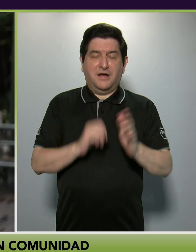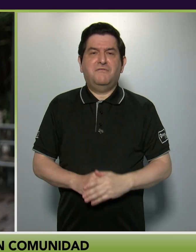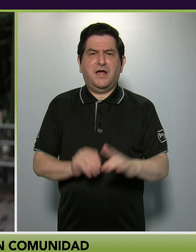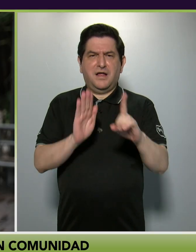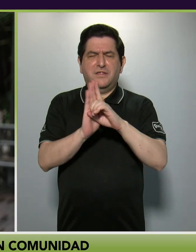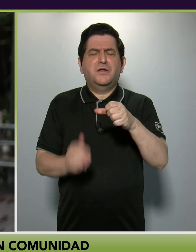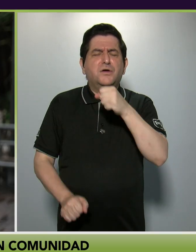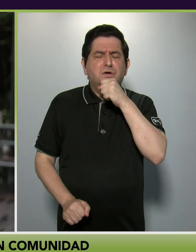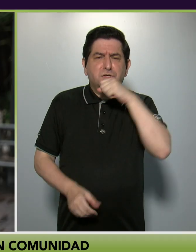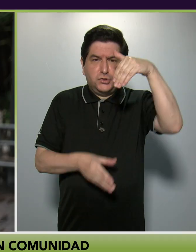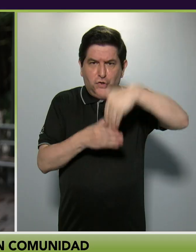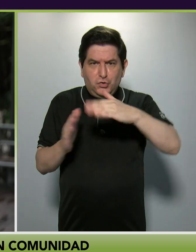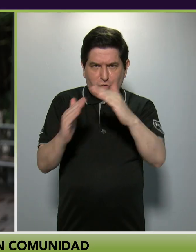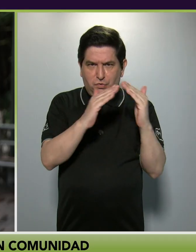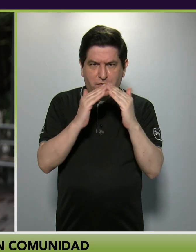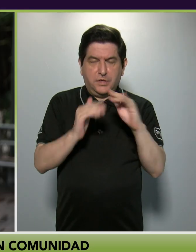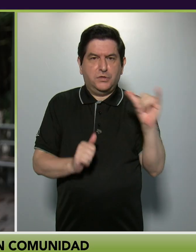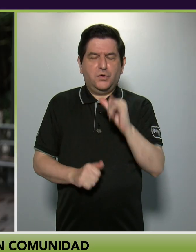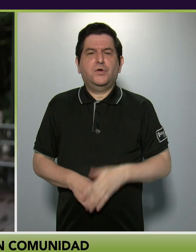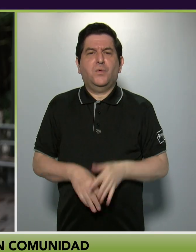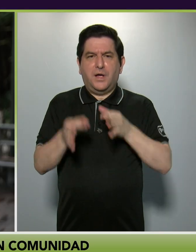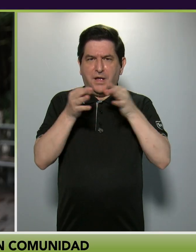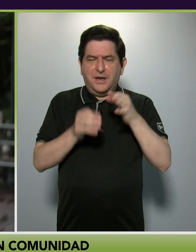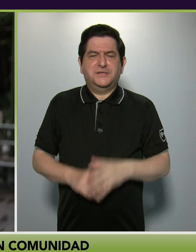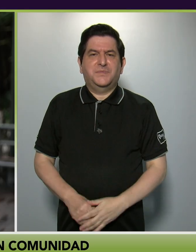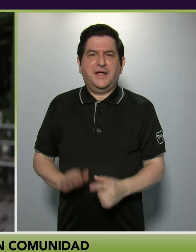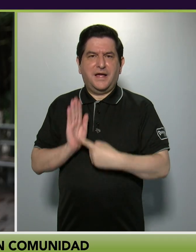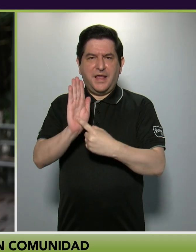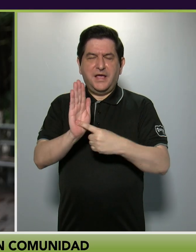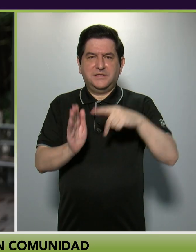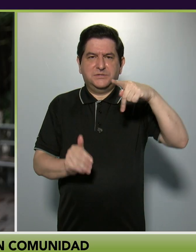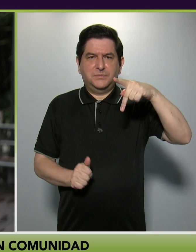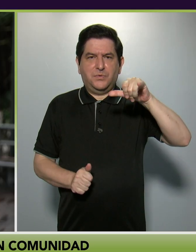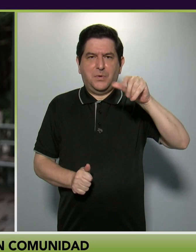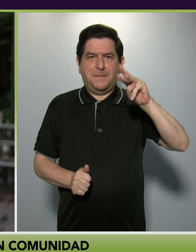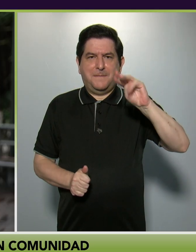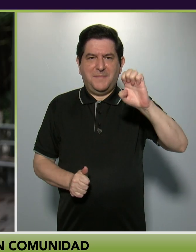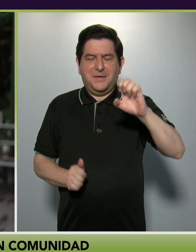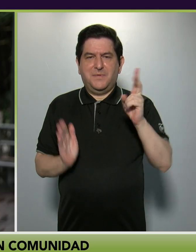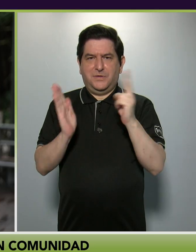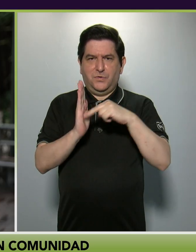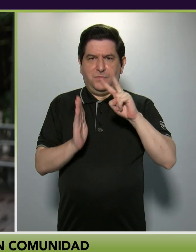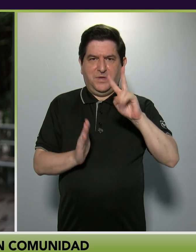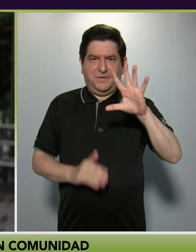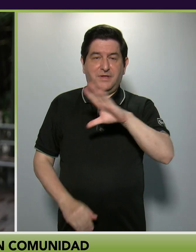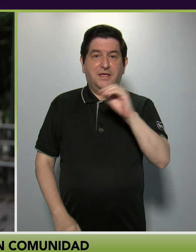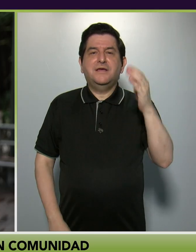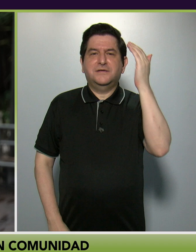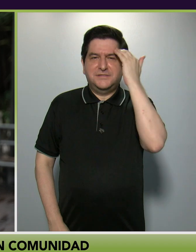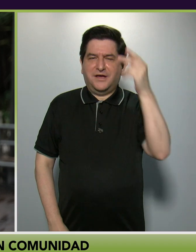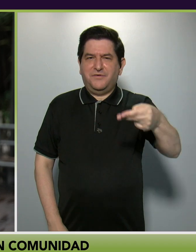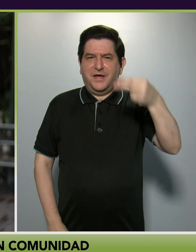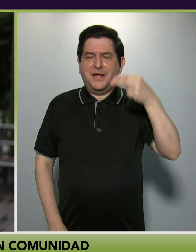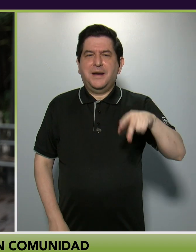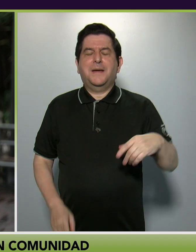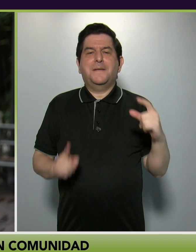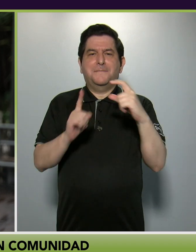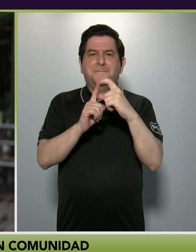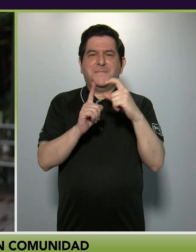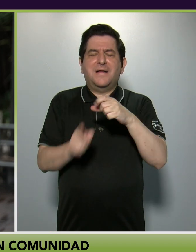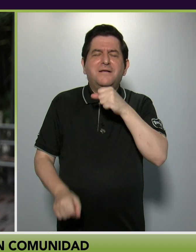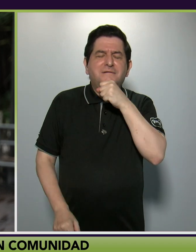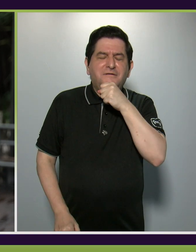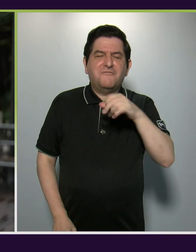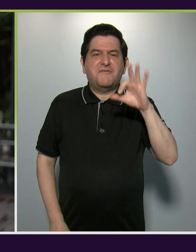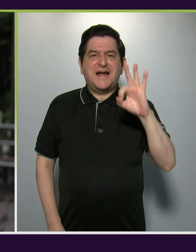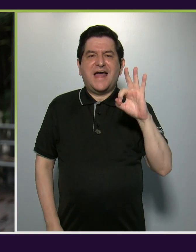derecho a envejecer en comunidad, también le contaremos los detalles de la Expo PYME 2025 y conoceremos la historia de palabras mayores de